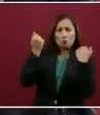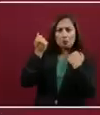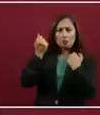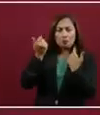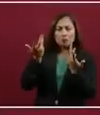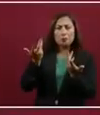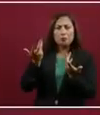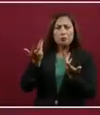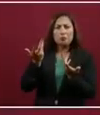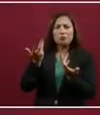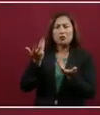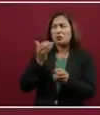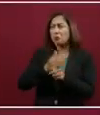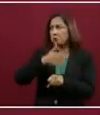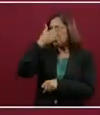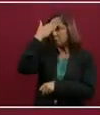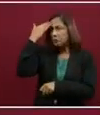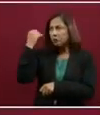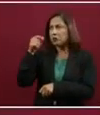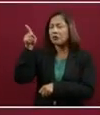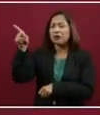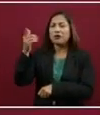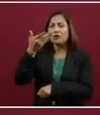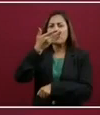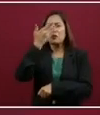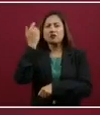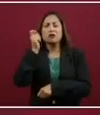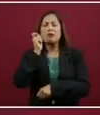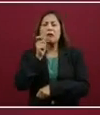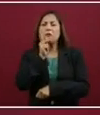en su concepción.